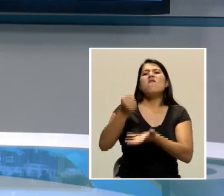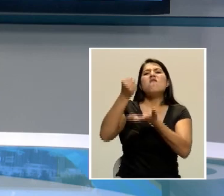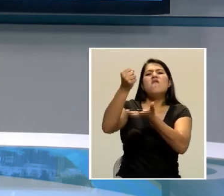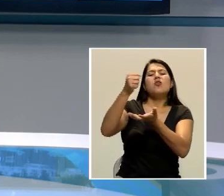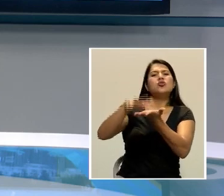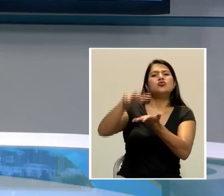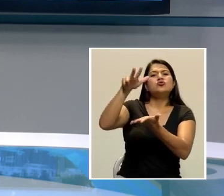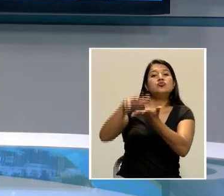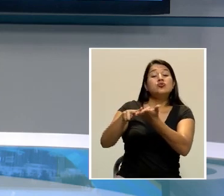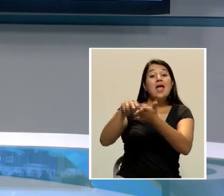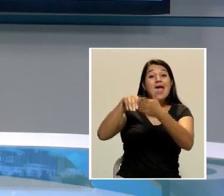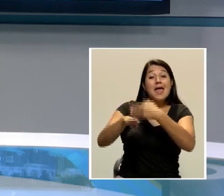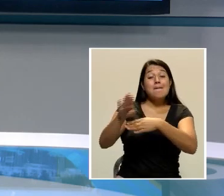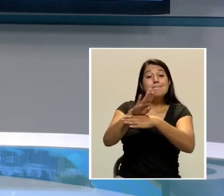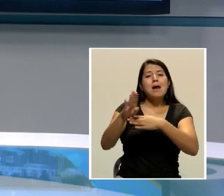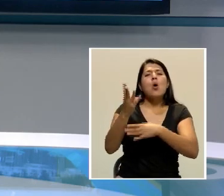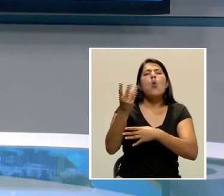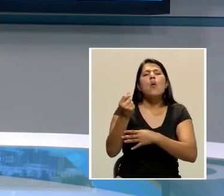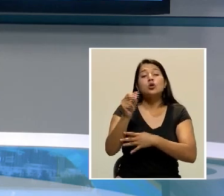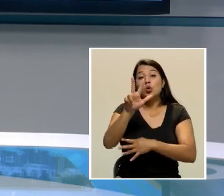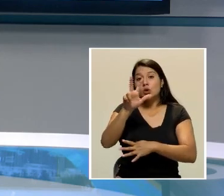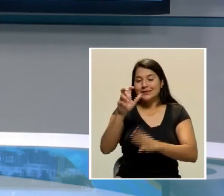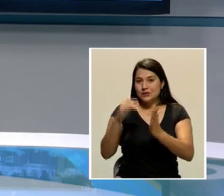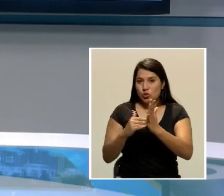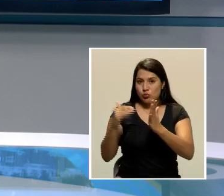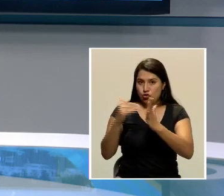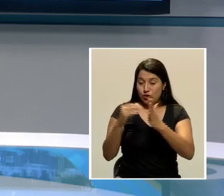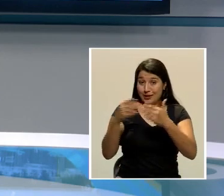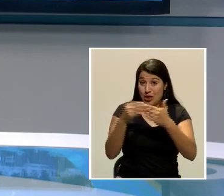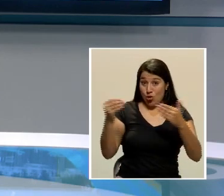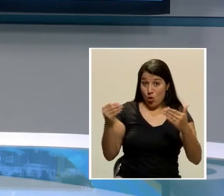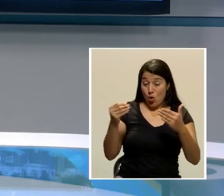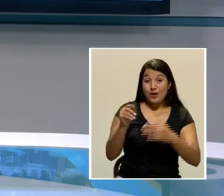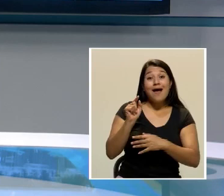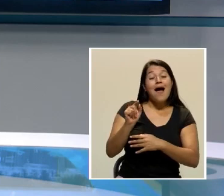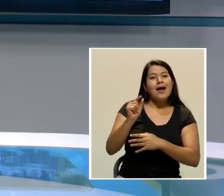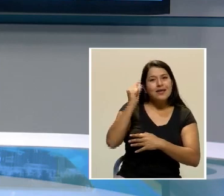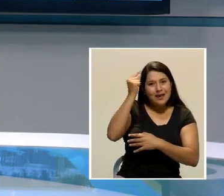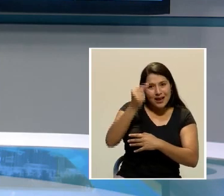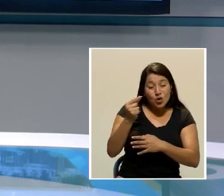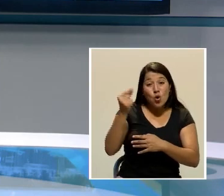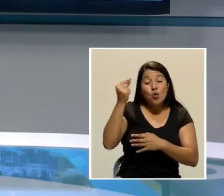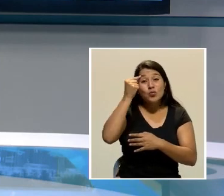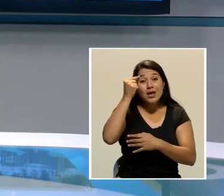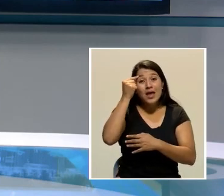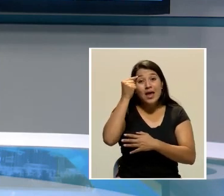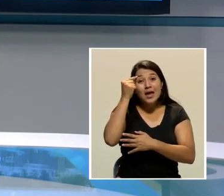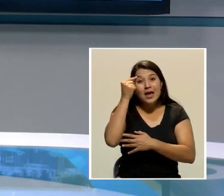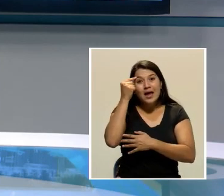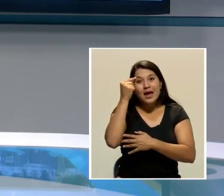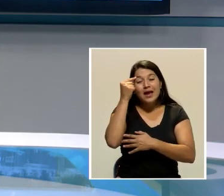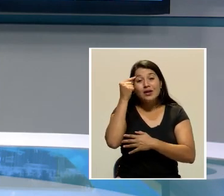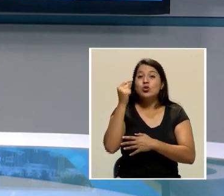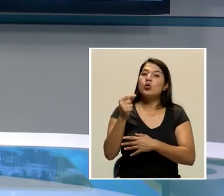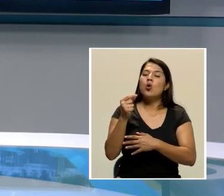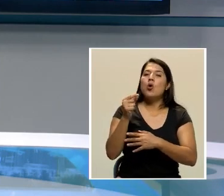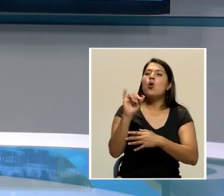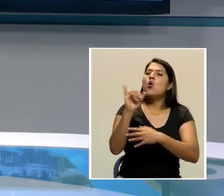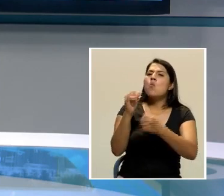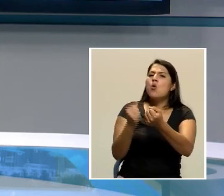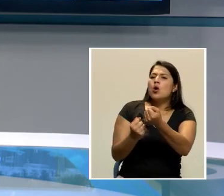por $300 millones, en los que el Estado se convertirá en fiador hasta el